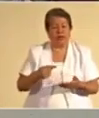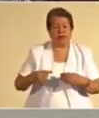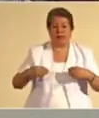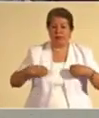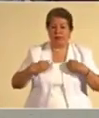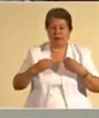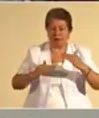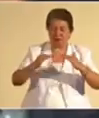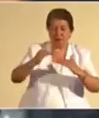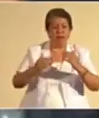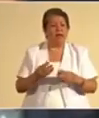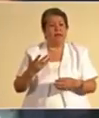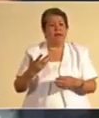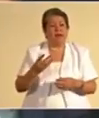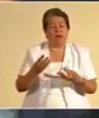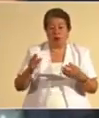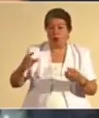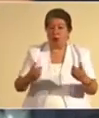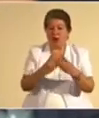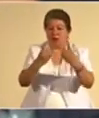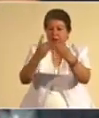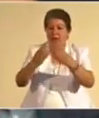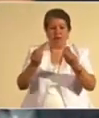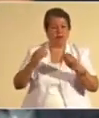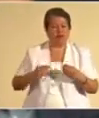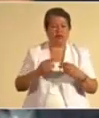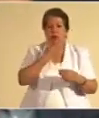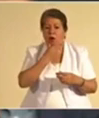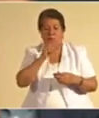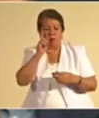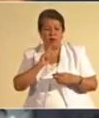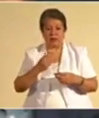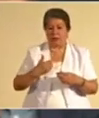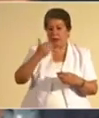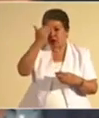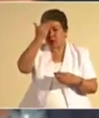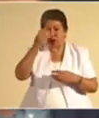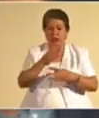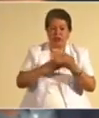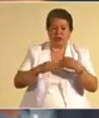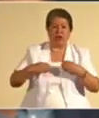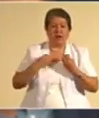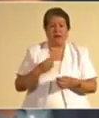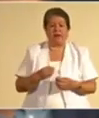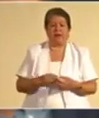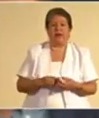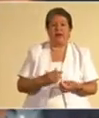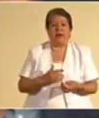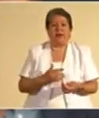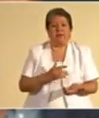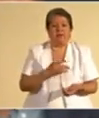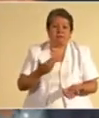aquí a muchas mujeres y hombres que me conocen de toda la vida. Lamento mucho la